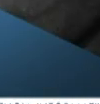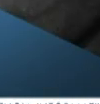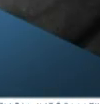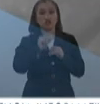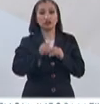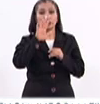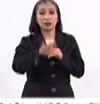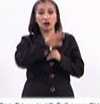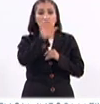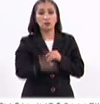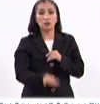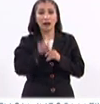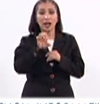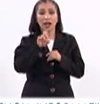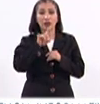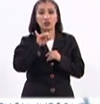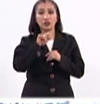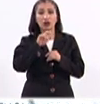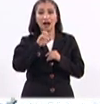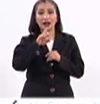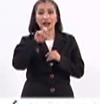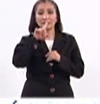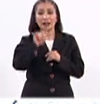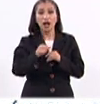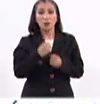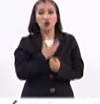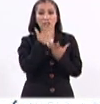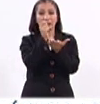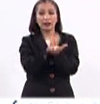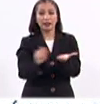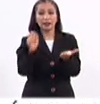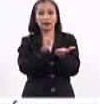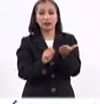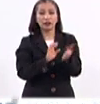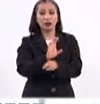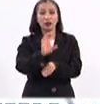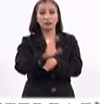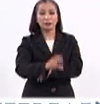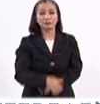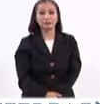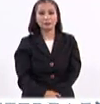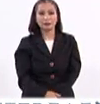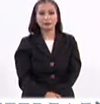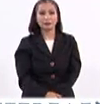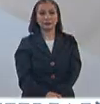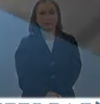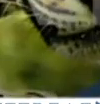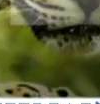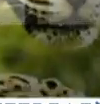En 1985 muere Eduardo Carranza, poeta y escritor colombiano.